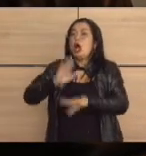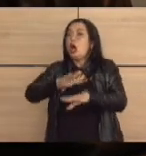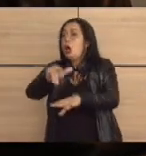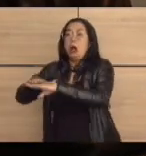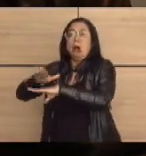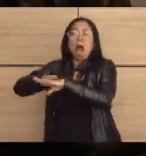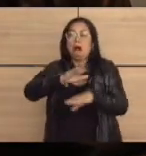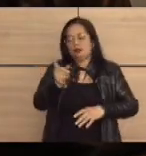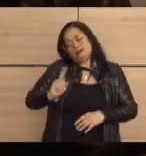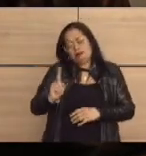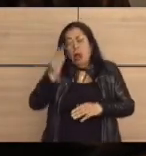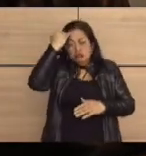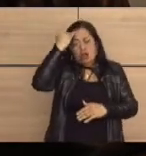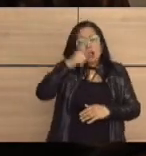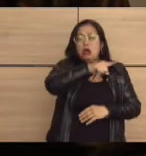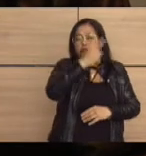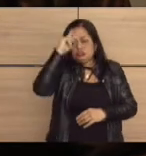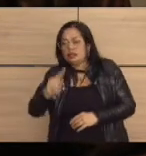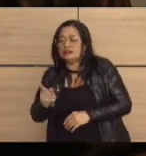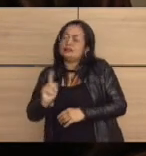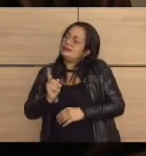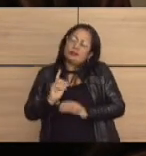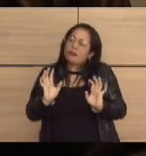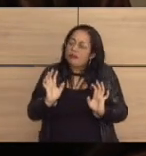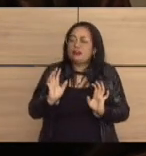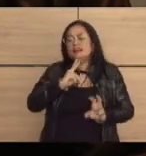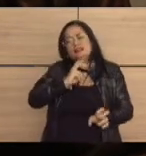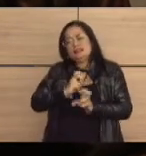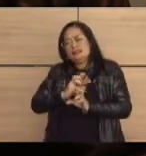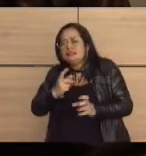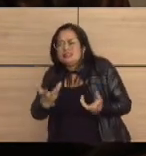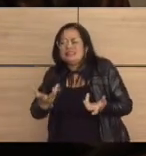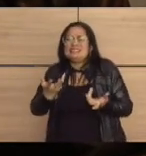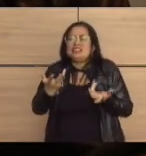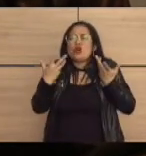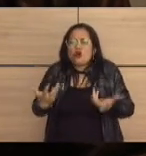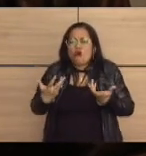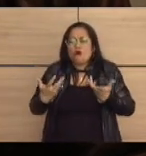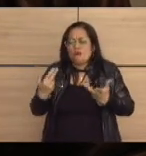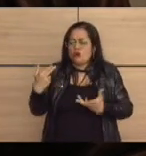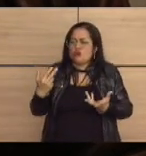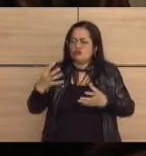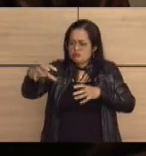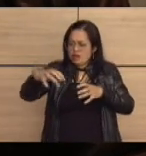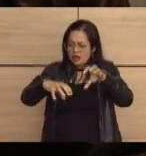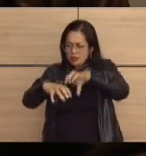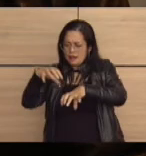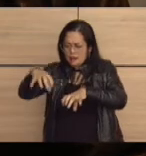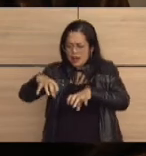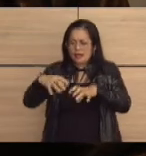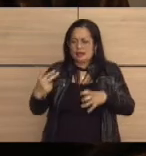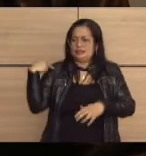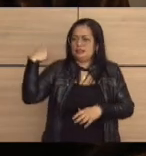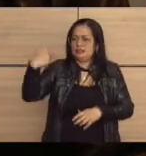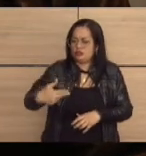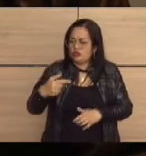no sabemos y los otros sí saben, sino que aquí era particularmente difícil encontrar los componentes y los elementos de